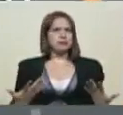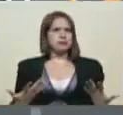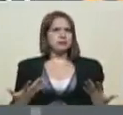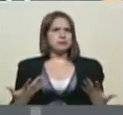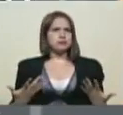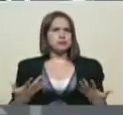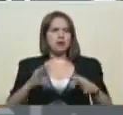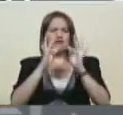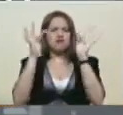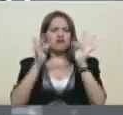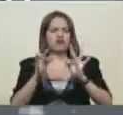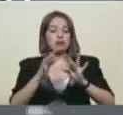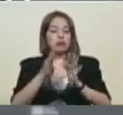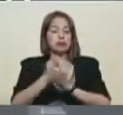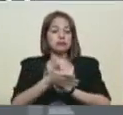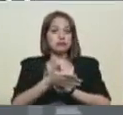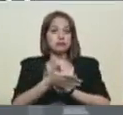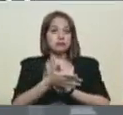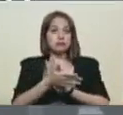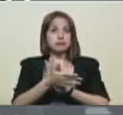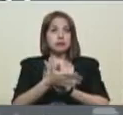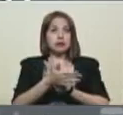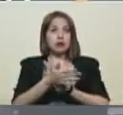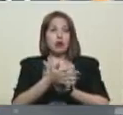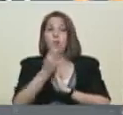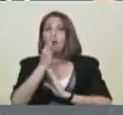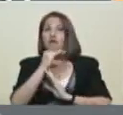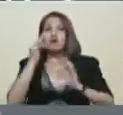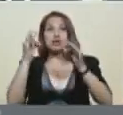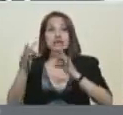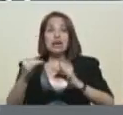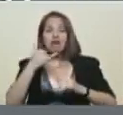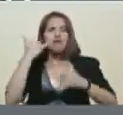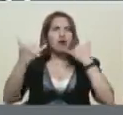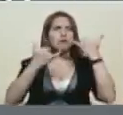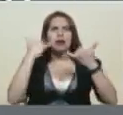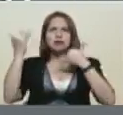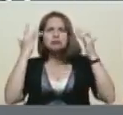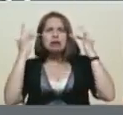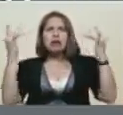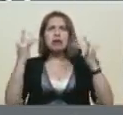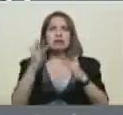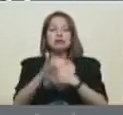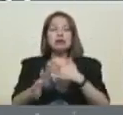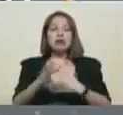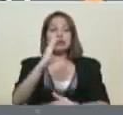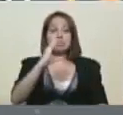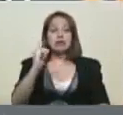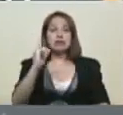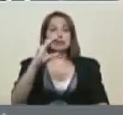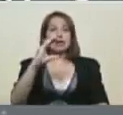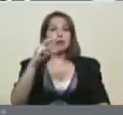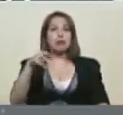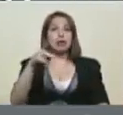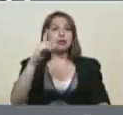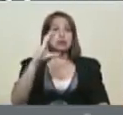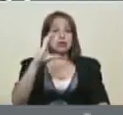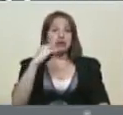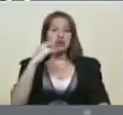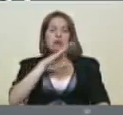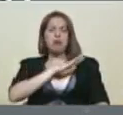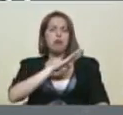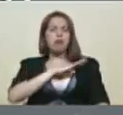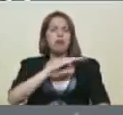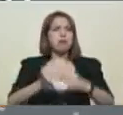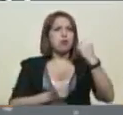manera, repito, extraoficial por la vía de las informaciones de inteligencia del CICPC, es que la propiedad del